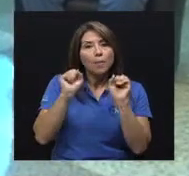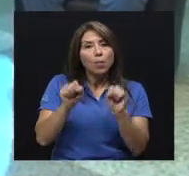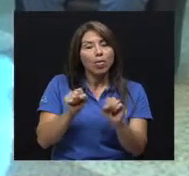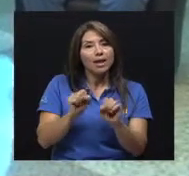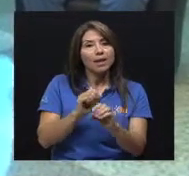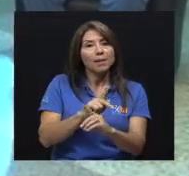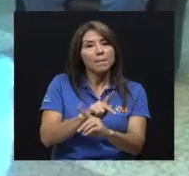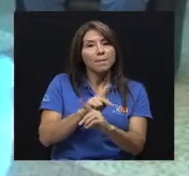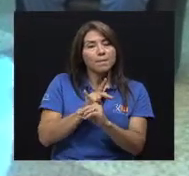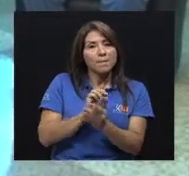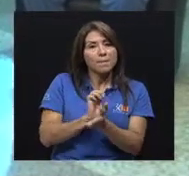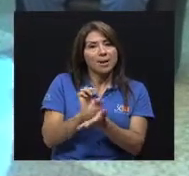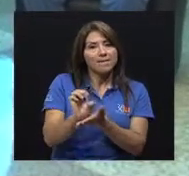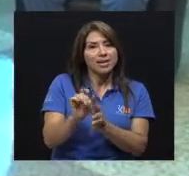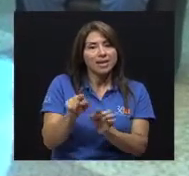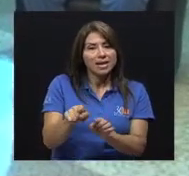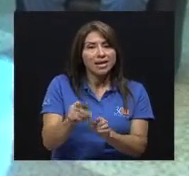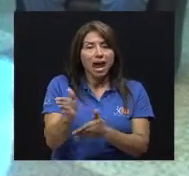para poder prevenir